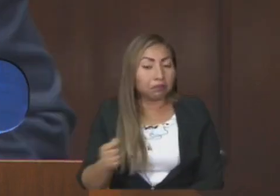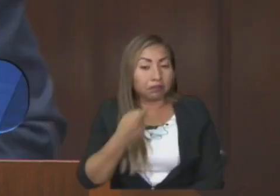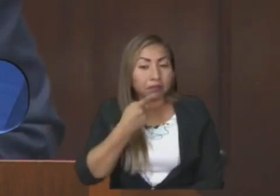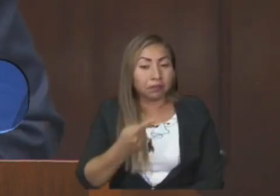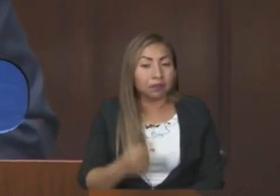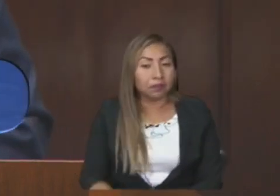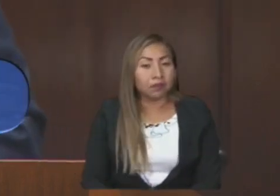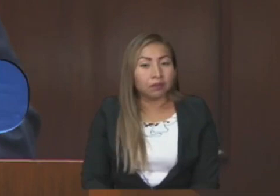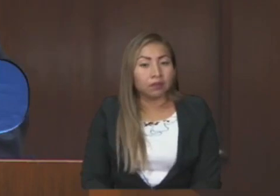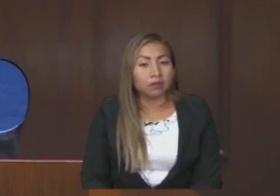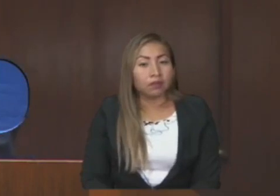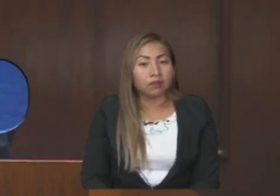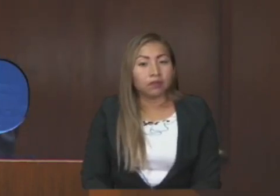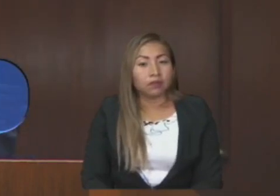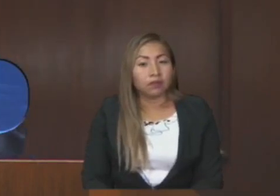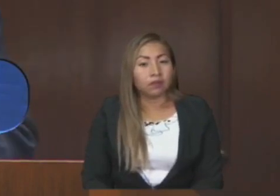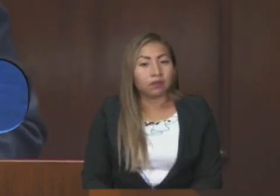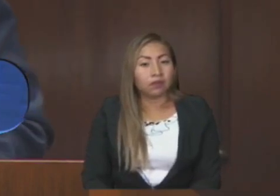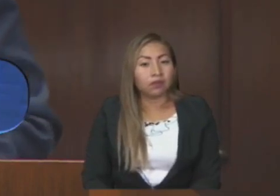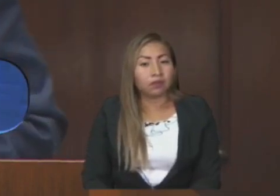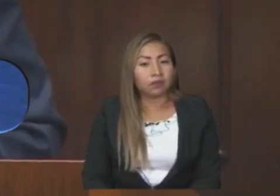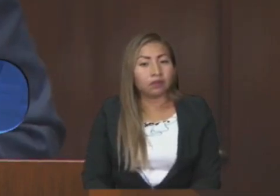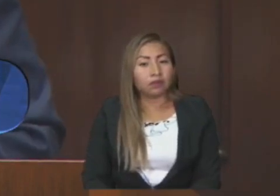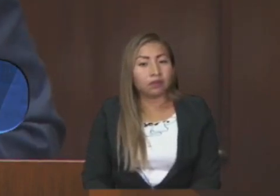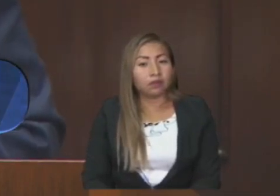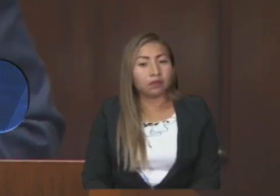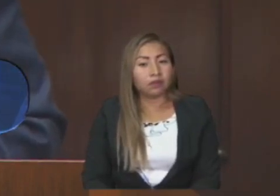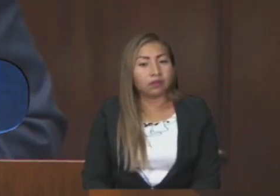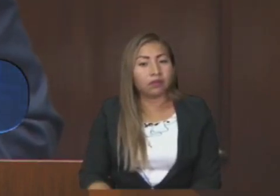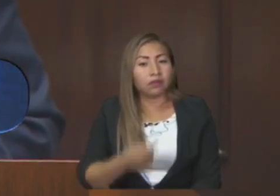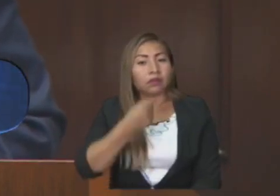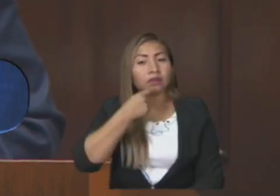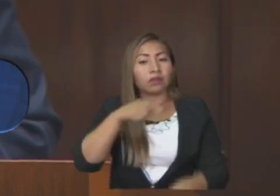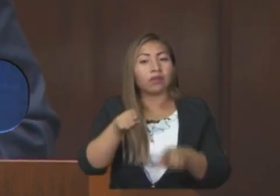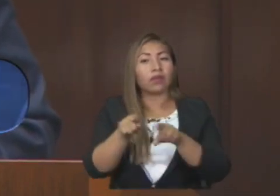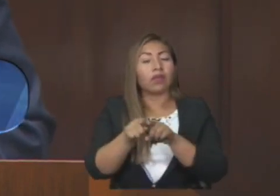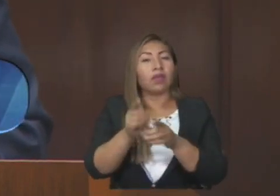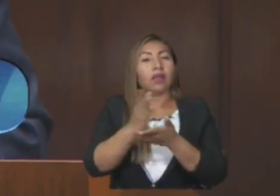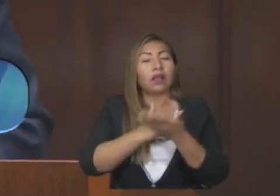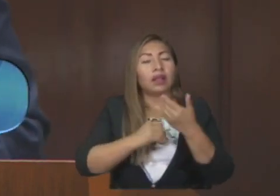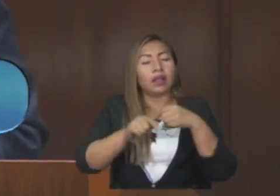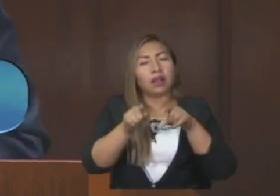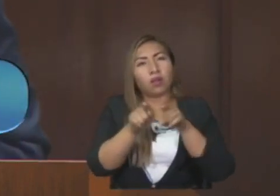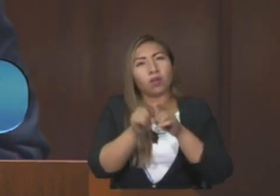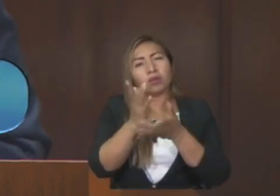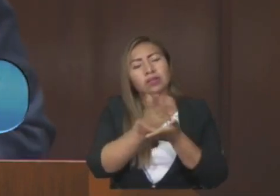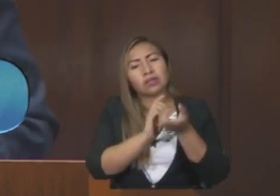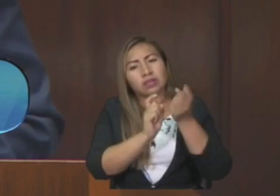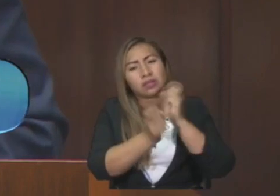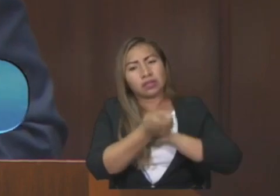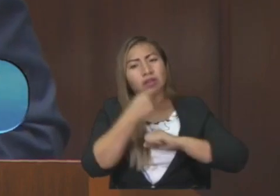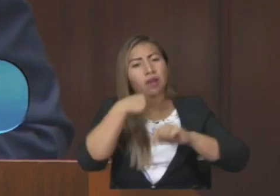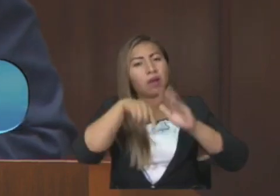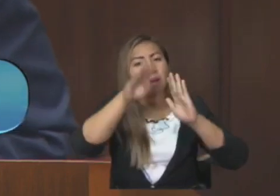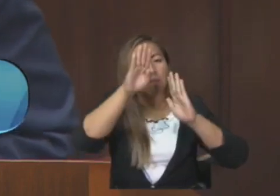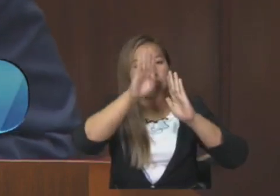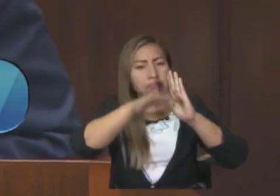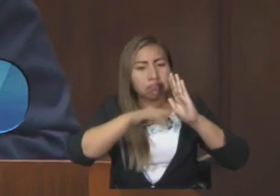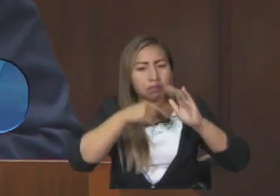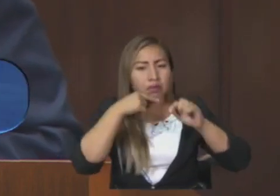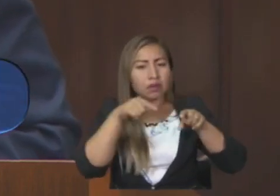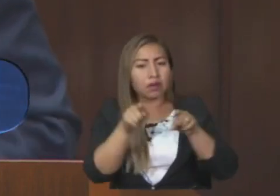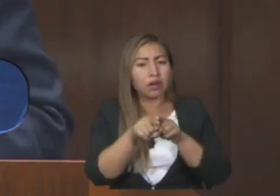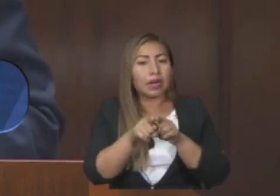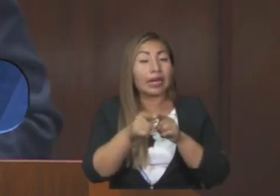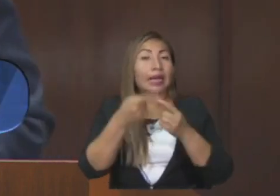Panamá ha propuesto algunos cambios que llevarían a una disminución en la cantidad de años en que la empresa pagaría el